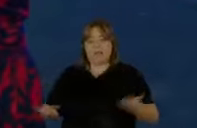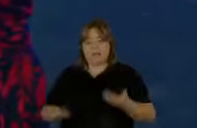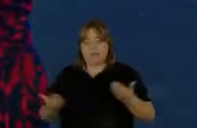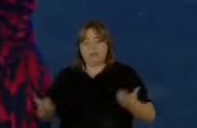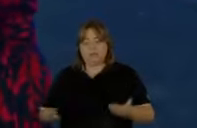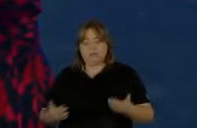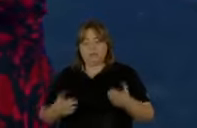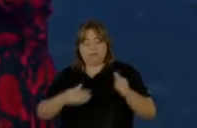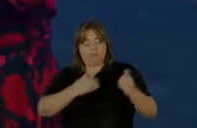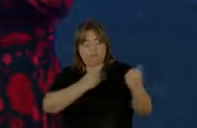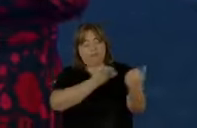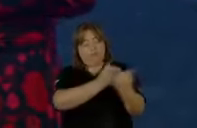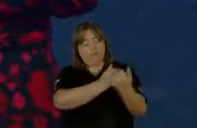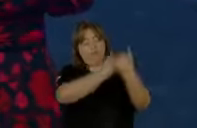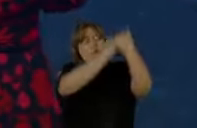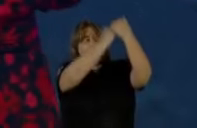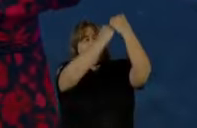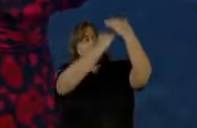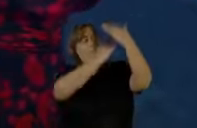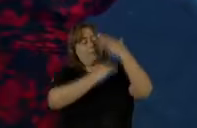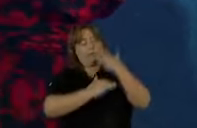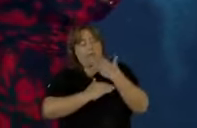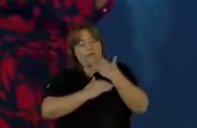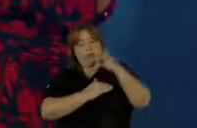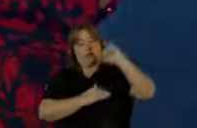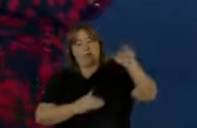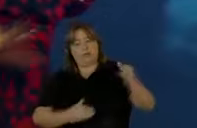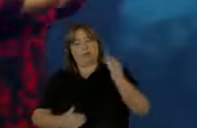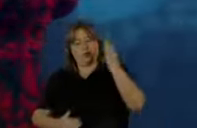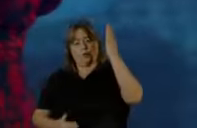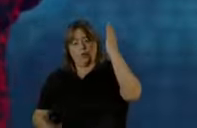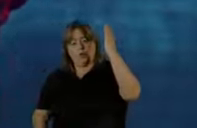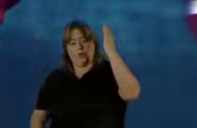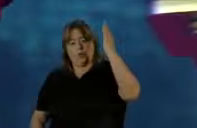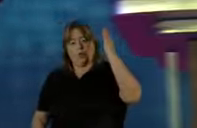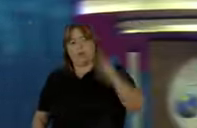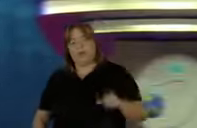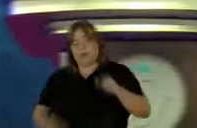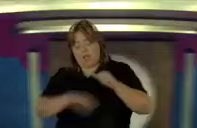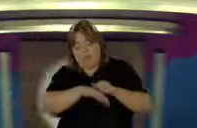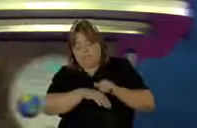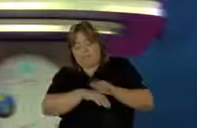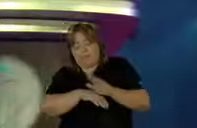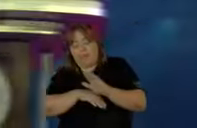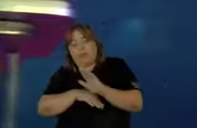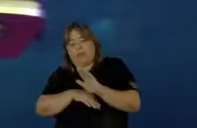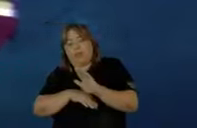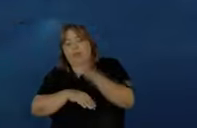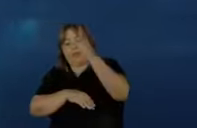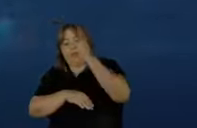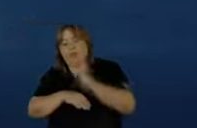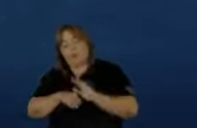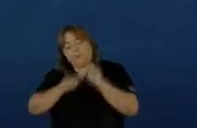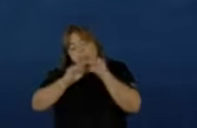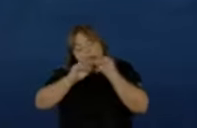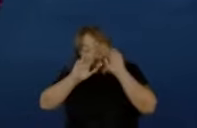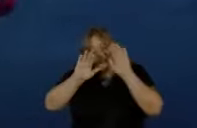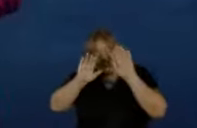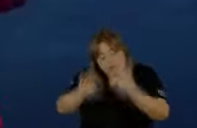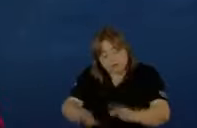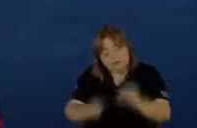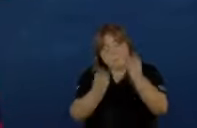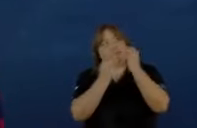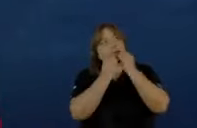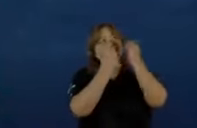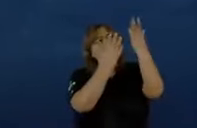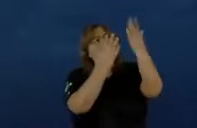Envía Jehová. ¿Qué envía? ¿Qué envía? Envía su bendición, recíbela en el nombre de Jesús. Ahora